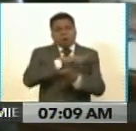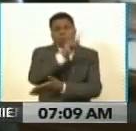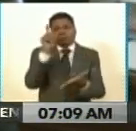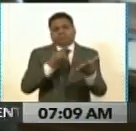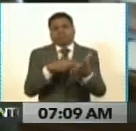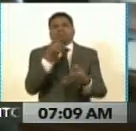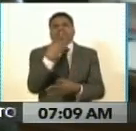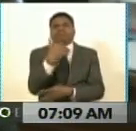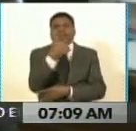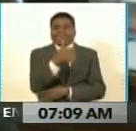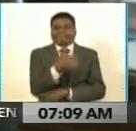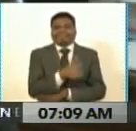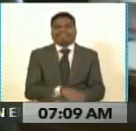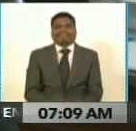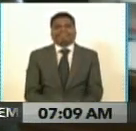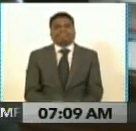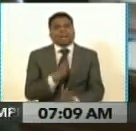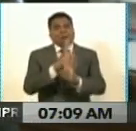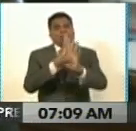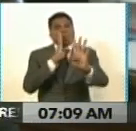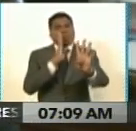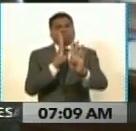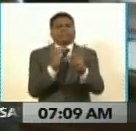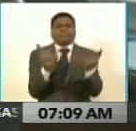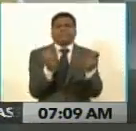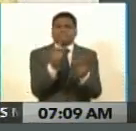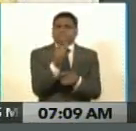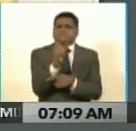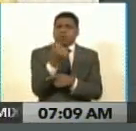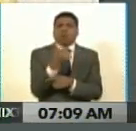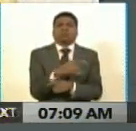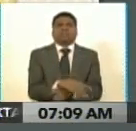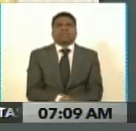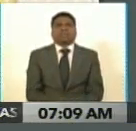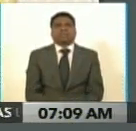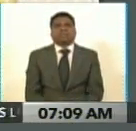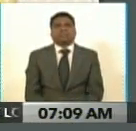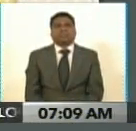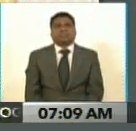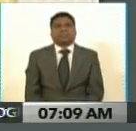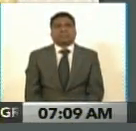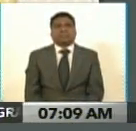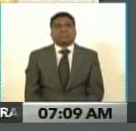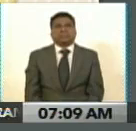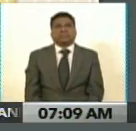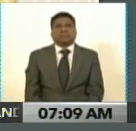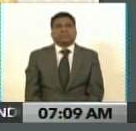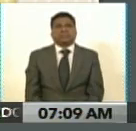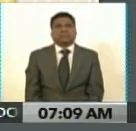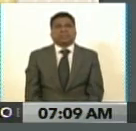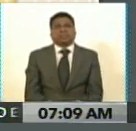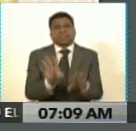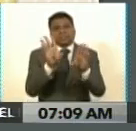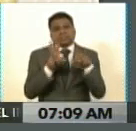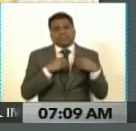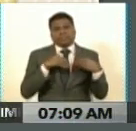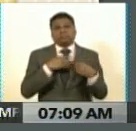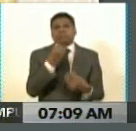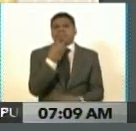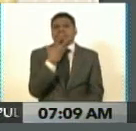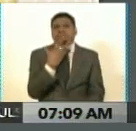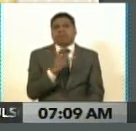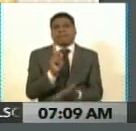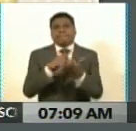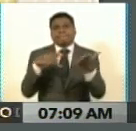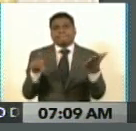lascas eh Son bastante ha recibido una buena aceptación por parte